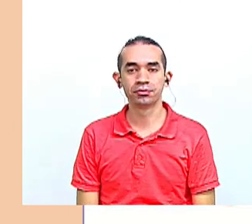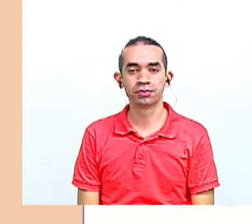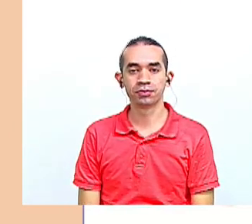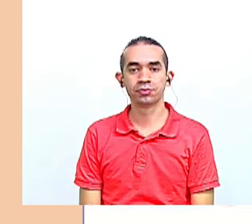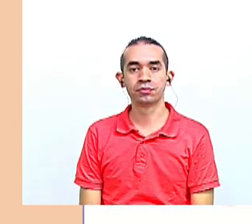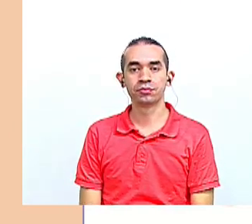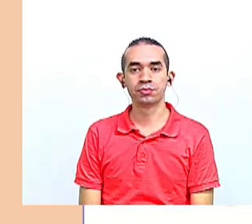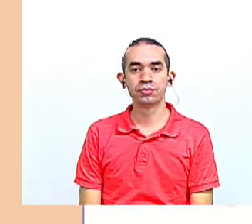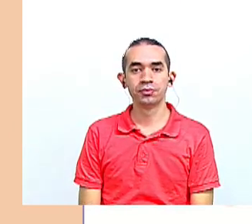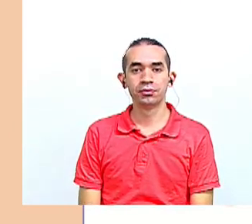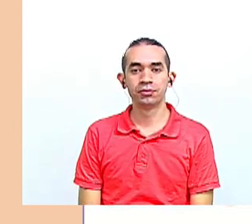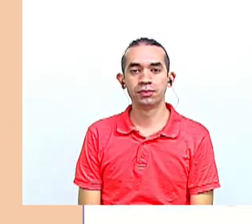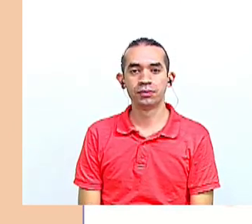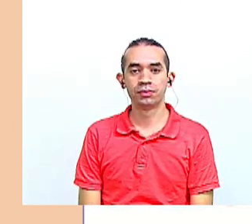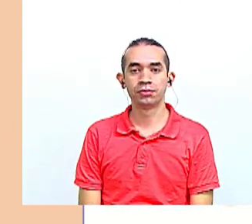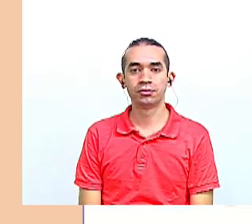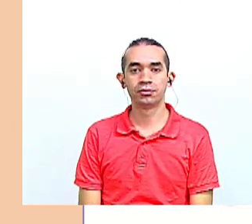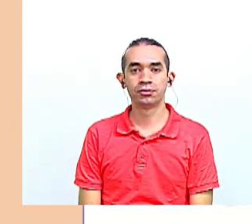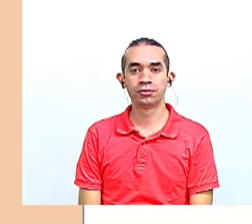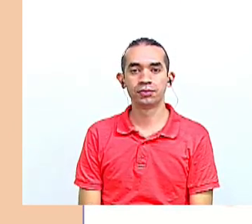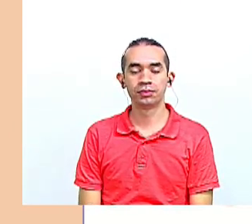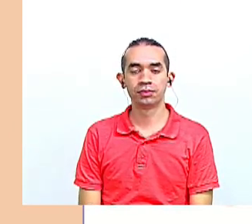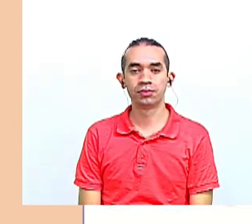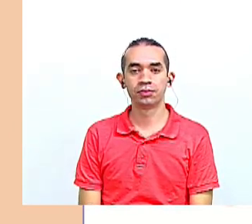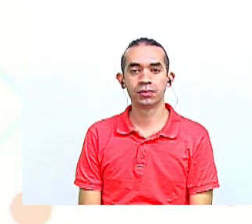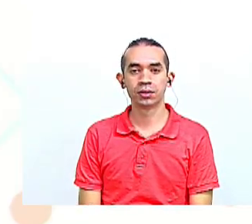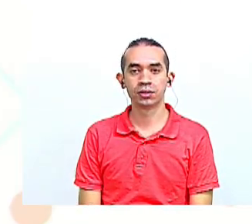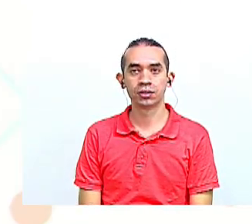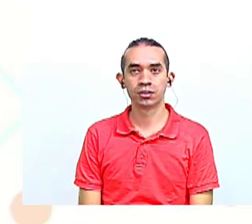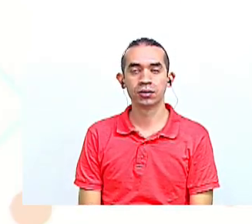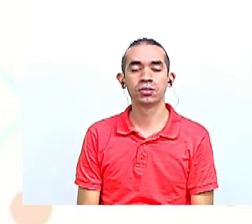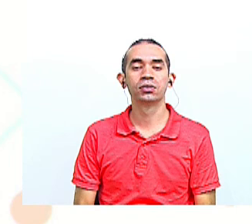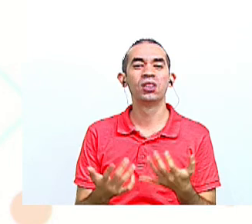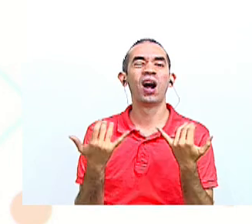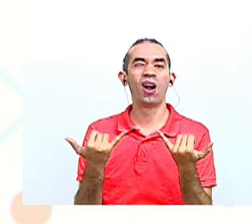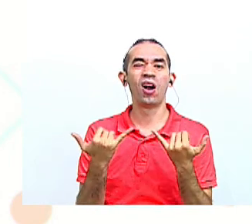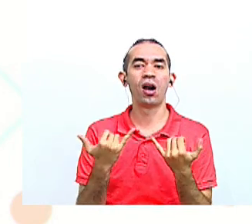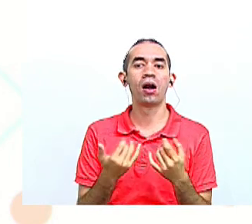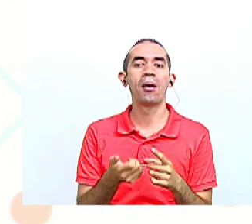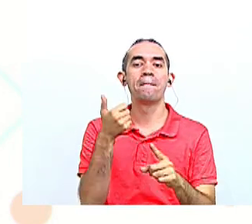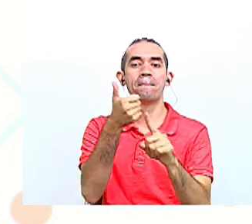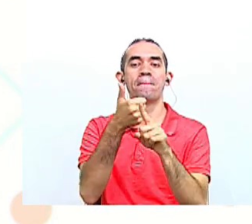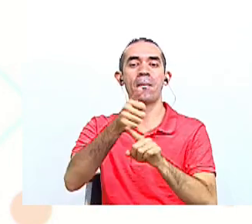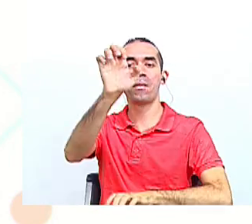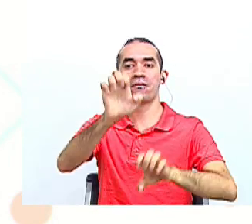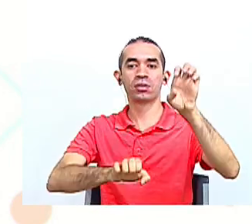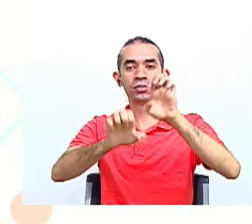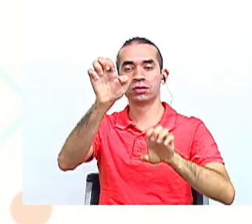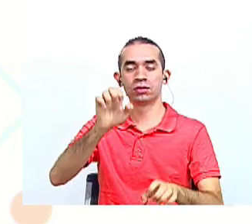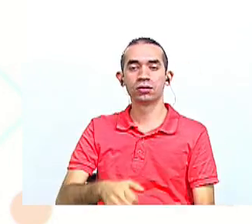comprendido de otro triángulo. Vamos a pasar ahora a la autoevaluación.